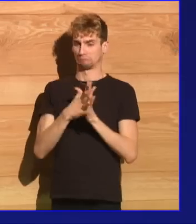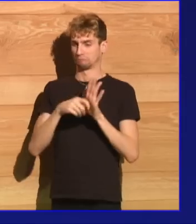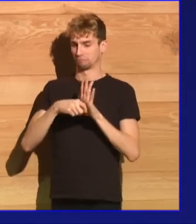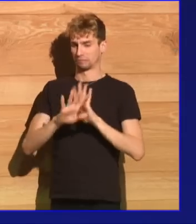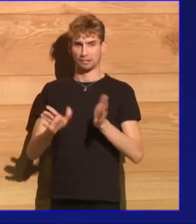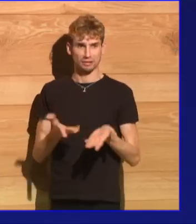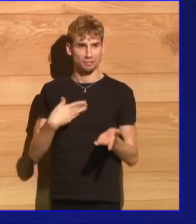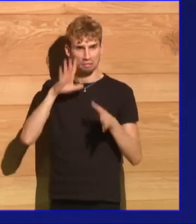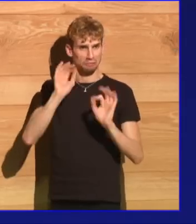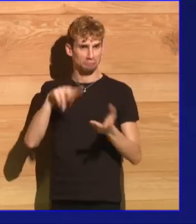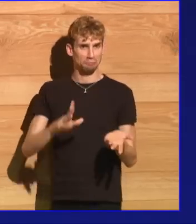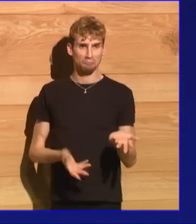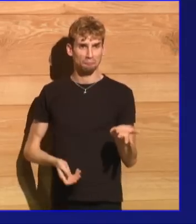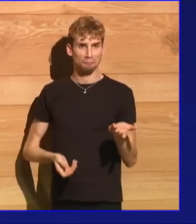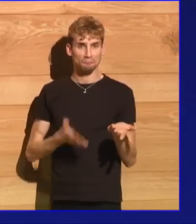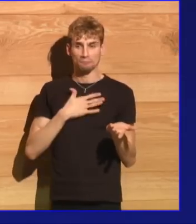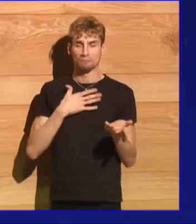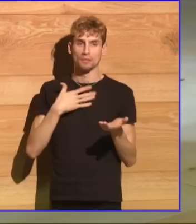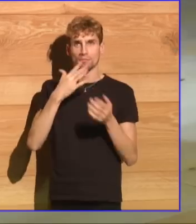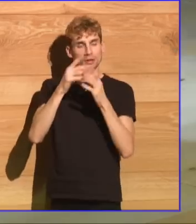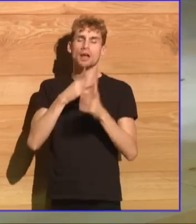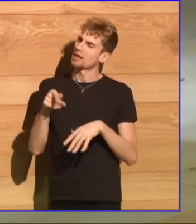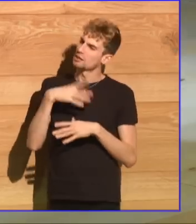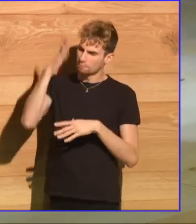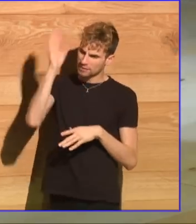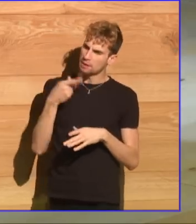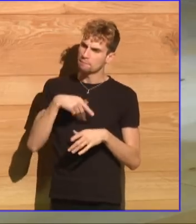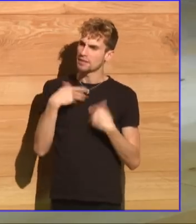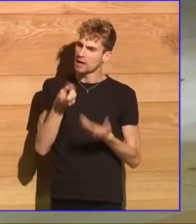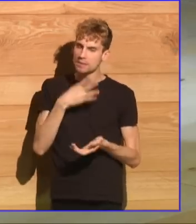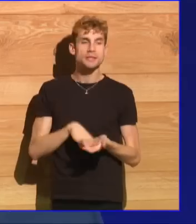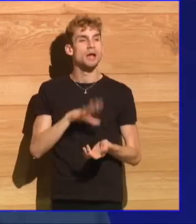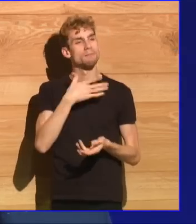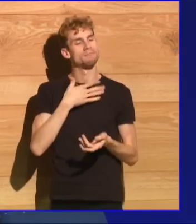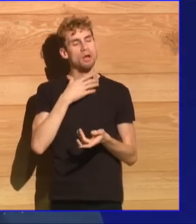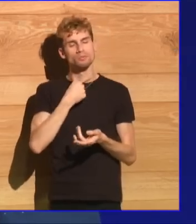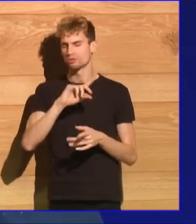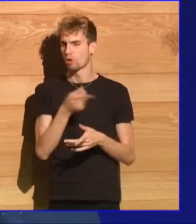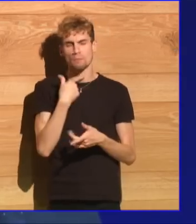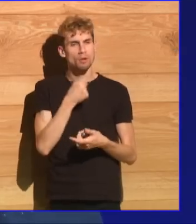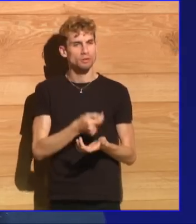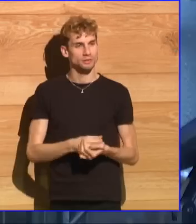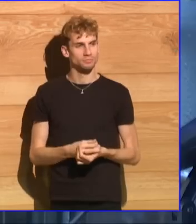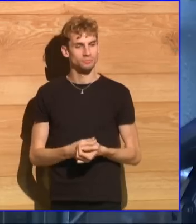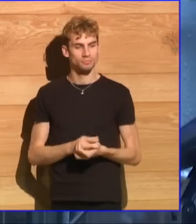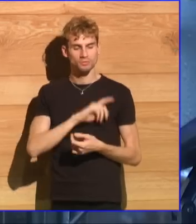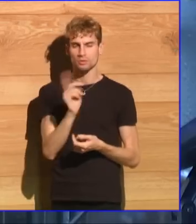mucha lógica. Pero me lleva a un lugar donde estoy ¿te guay. cae bien Peter Pan en esta película? Me parecen todos bien. Todo el mundo te parece bien. Todo el mundo me parece bien